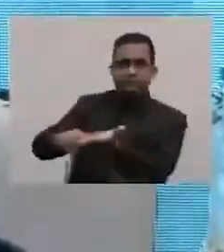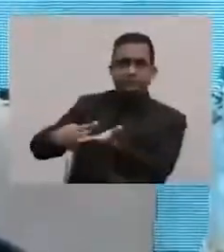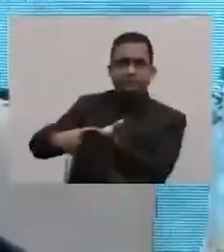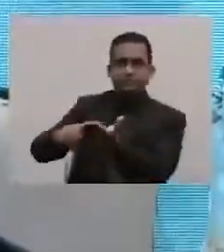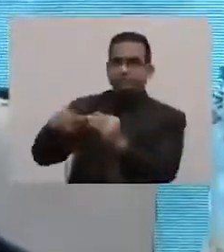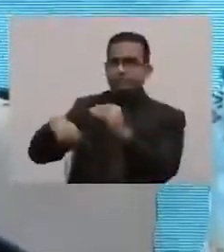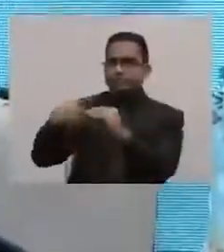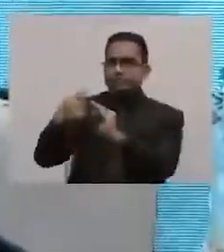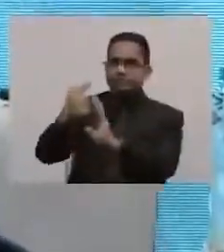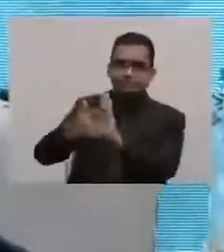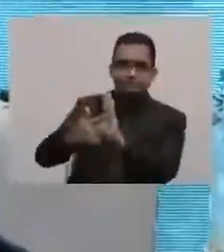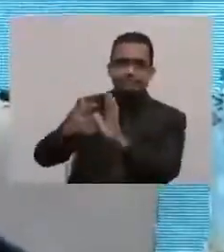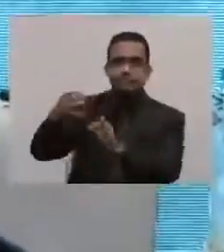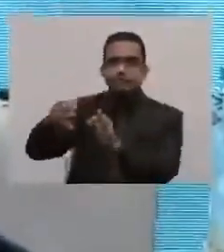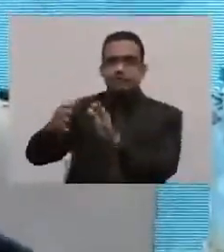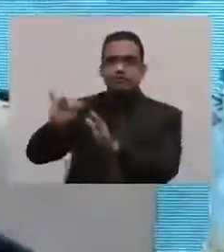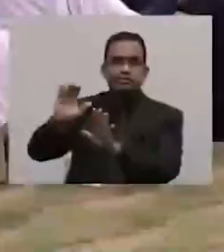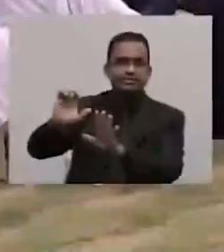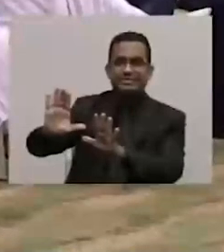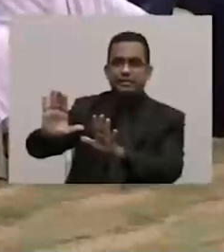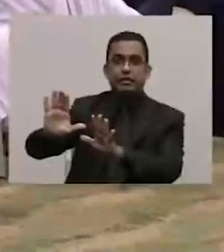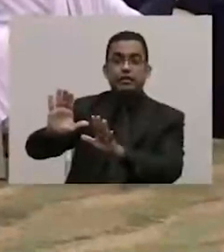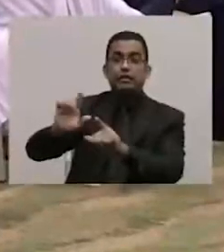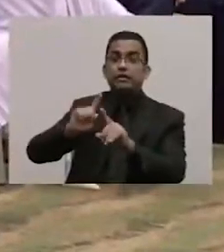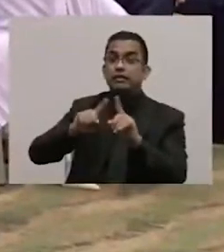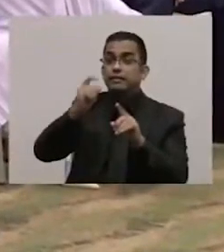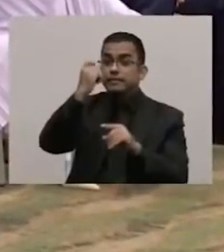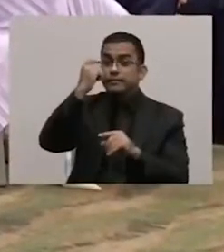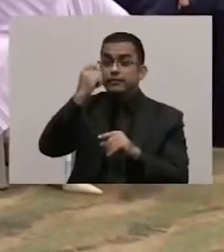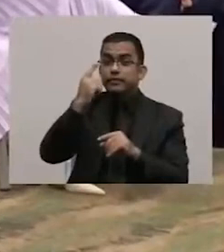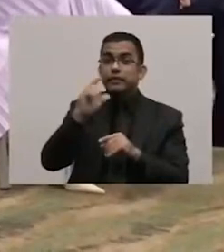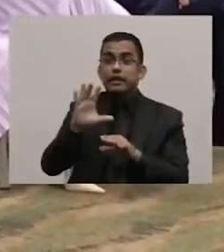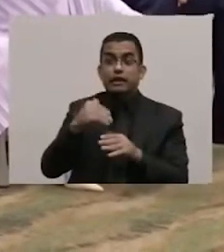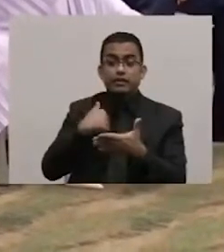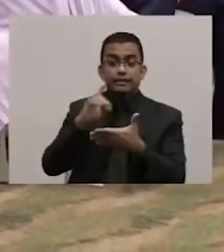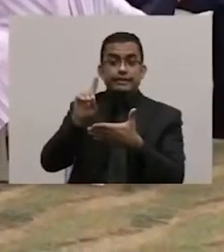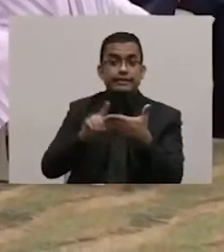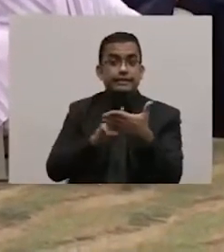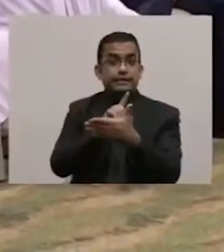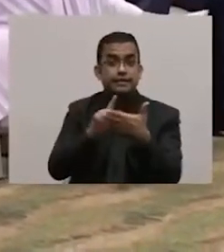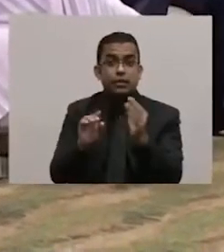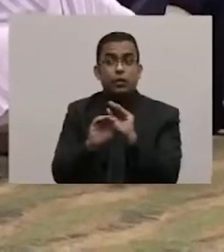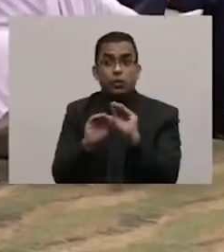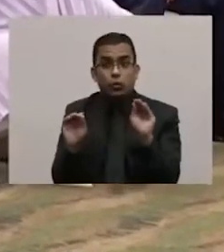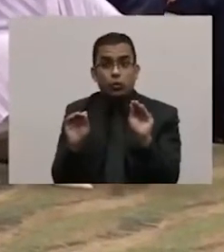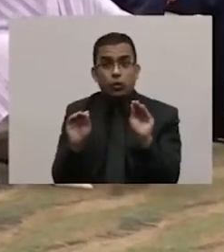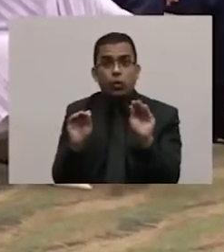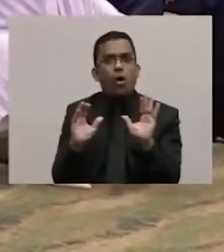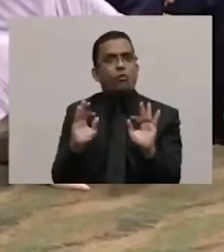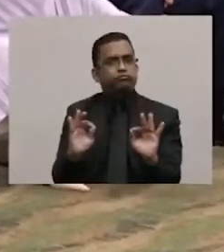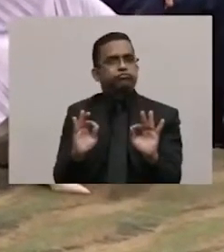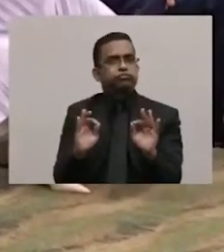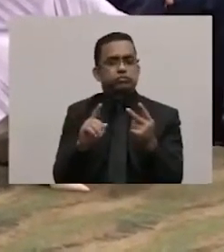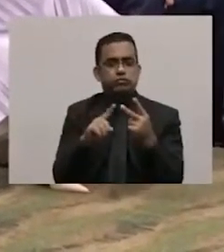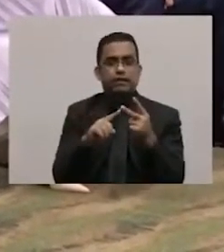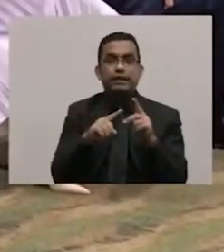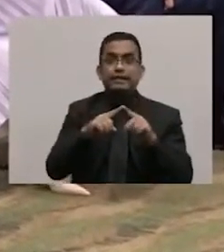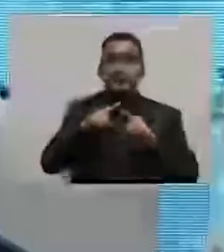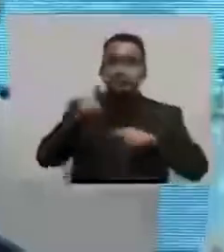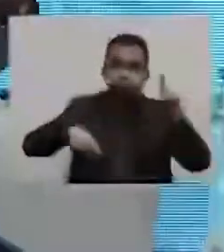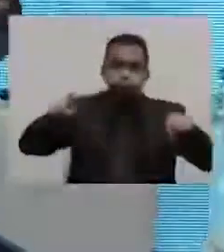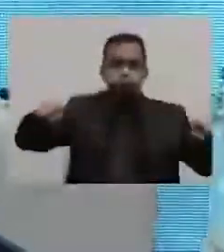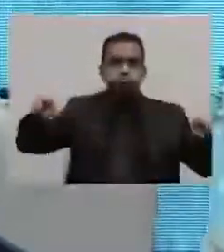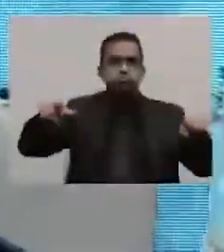institucional. Ahora, lo que el Estado tiene que garantizarme es, primero, que no haya discriminación; segundo, que haya diversidad y